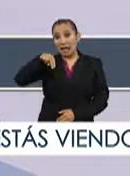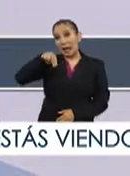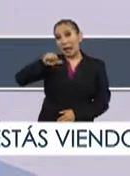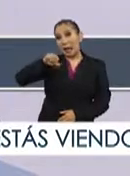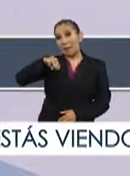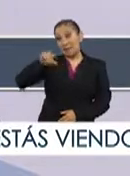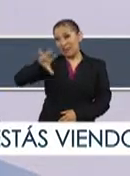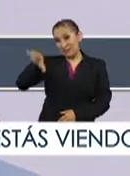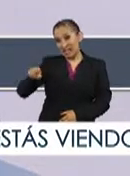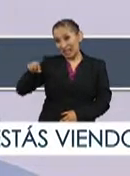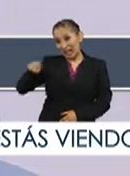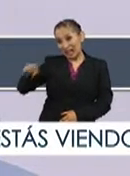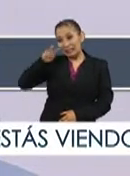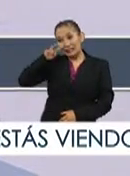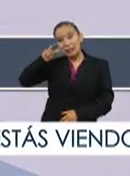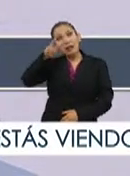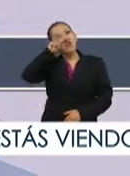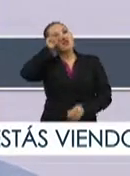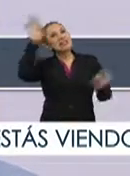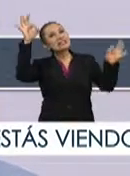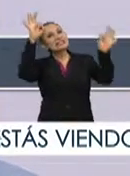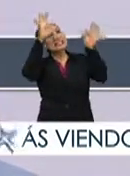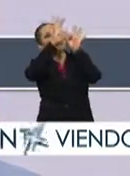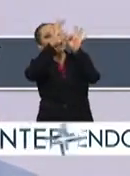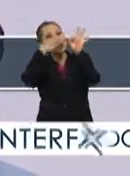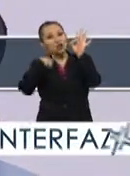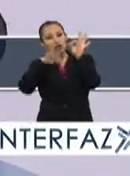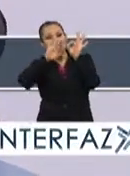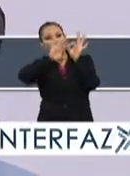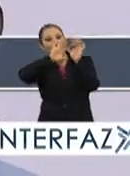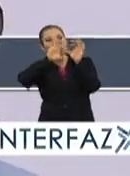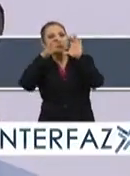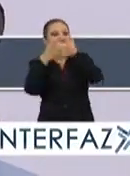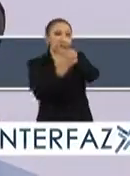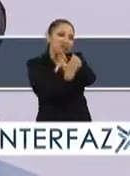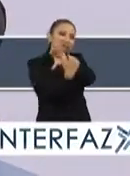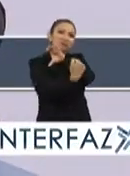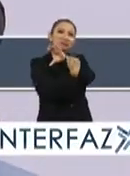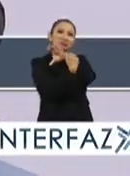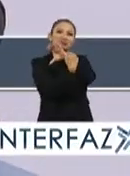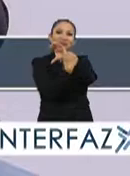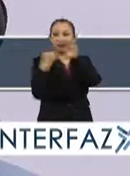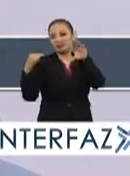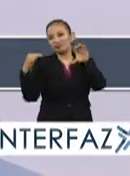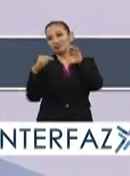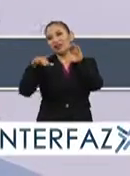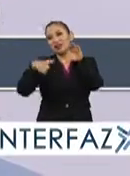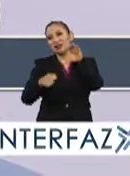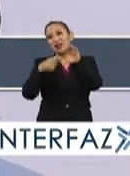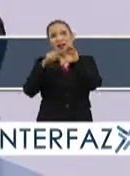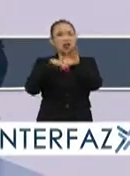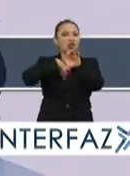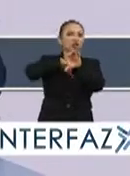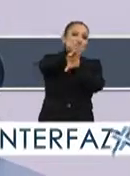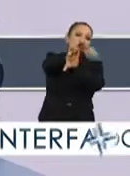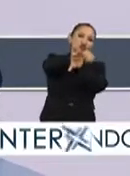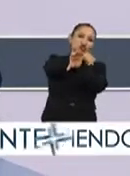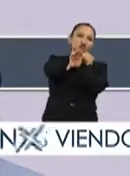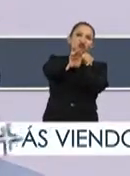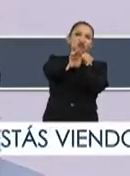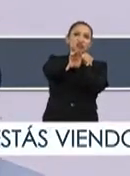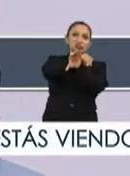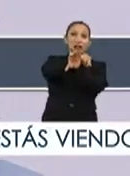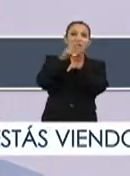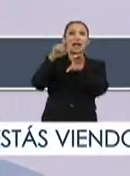en esta parte, pero si se dan cuenta, nosotros estamos exactamente del lado opuesto. ¿Sí? Los eclipses